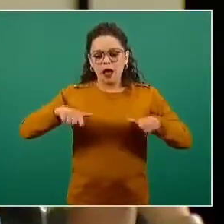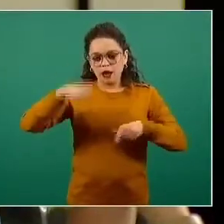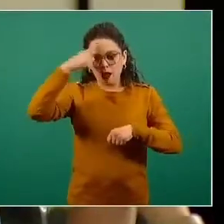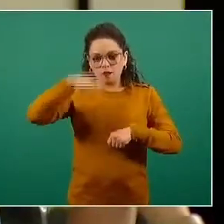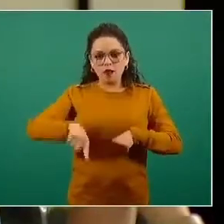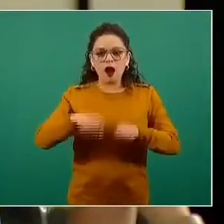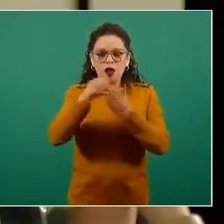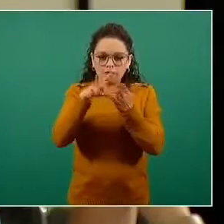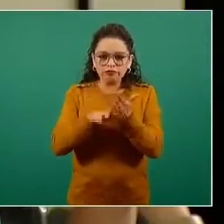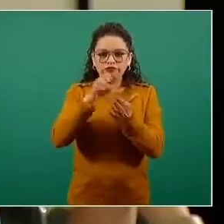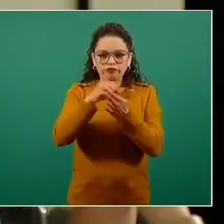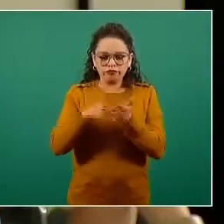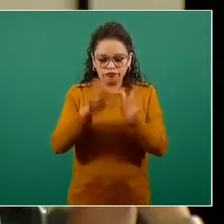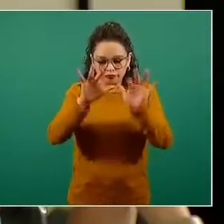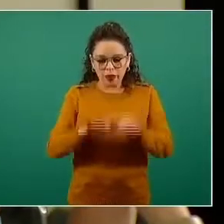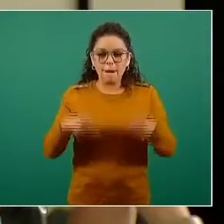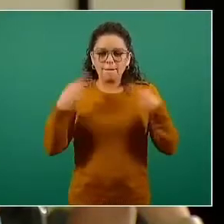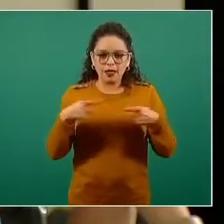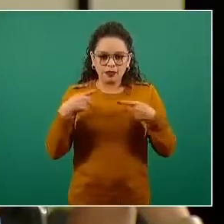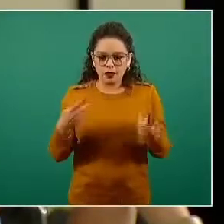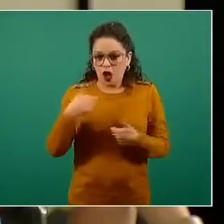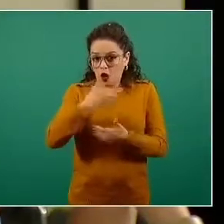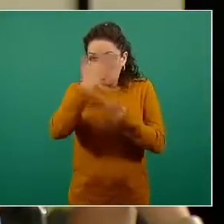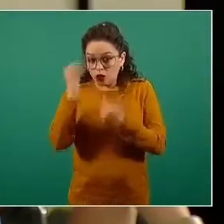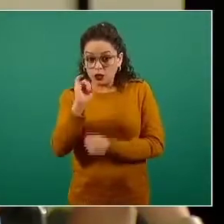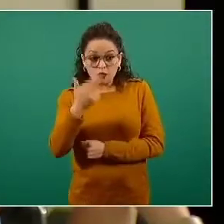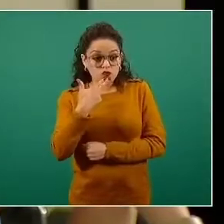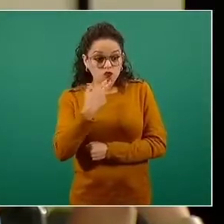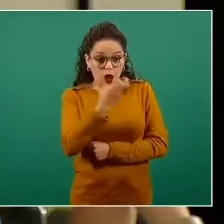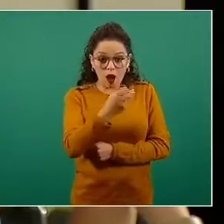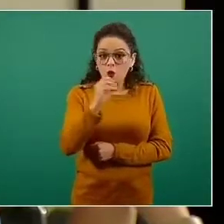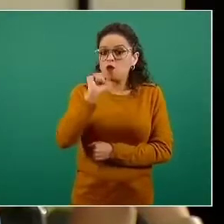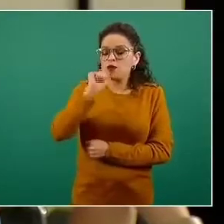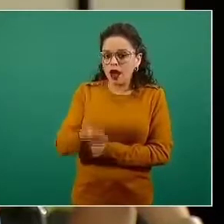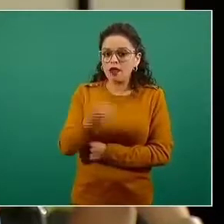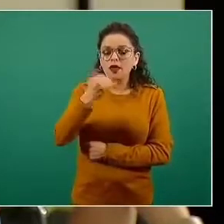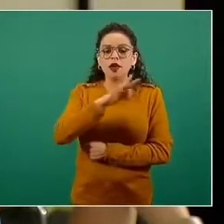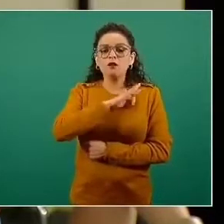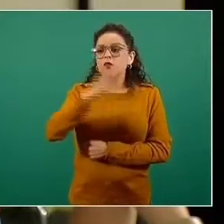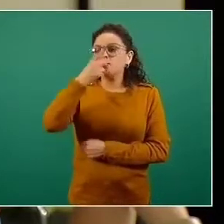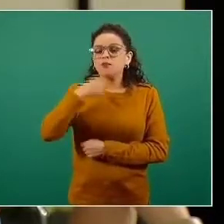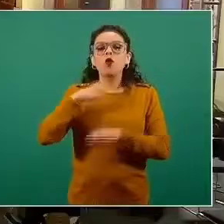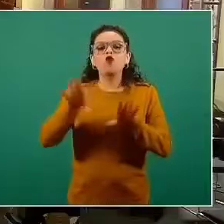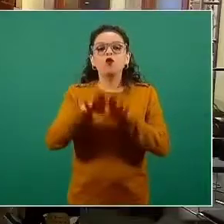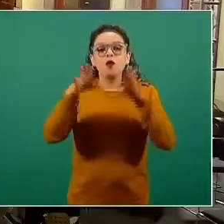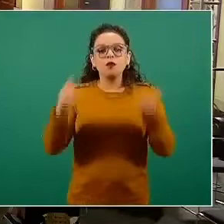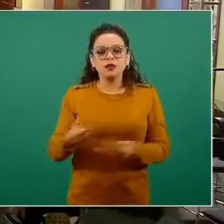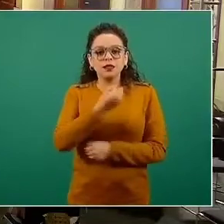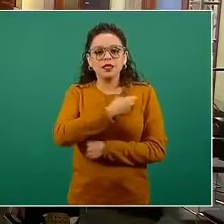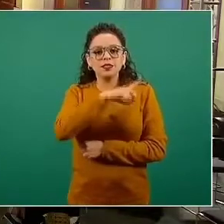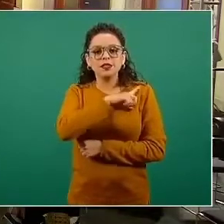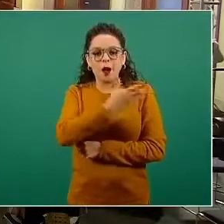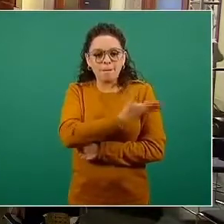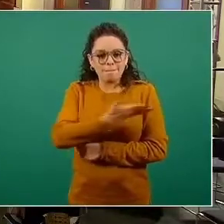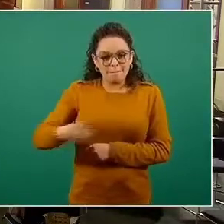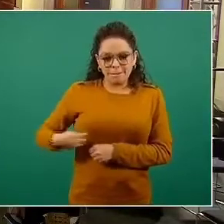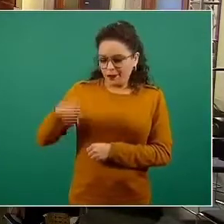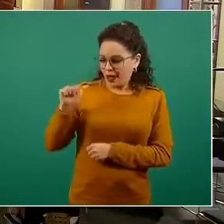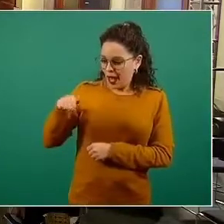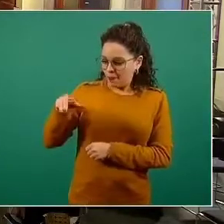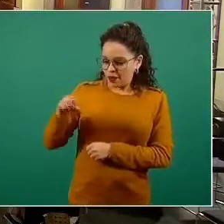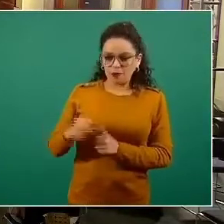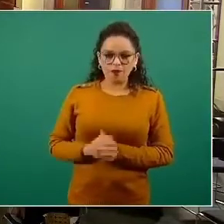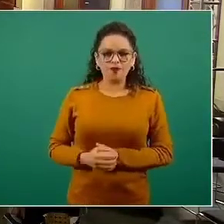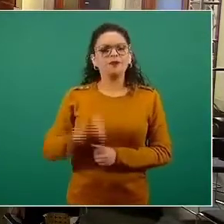están usando o no. Y también si nos puede dar el reporte de la salud del presidente, por favor. Con mucho gusto. Sí se están